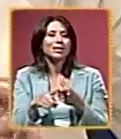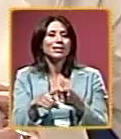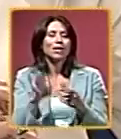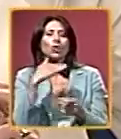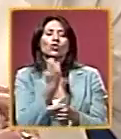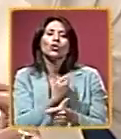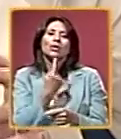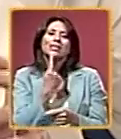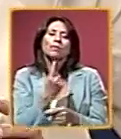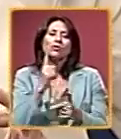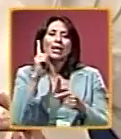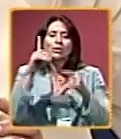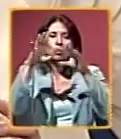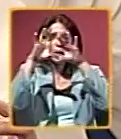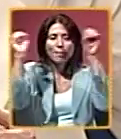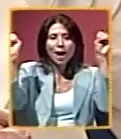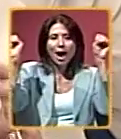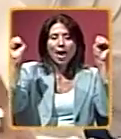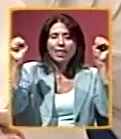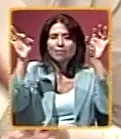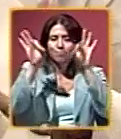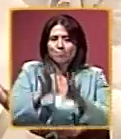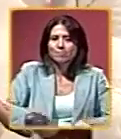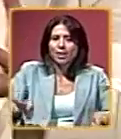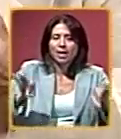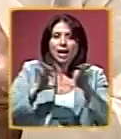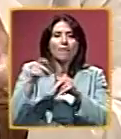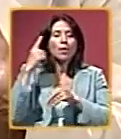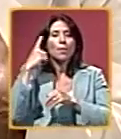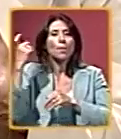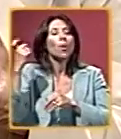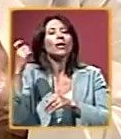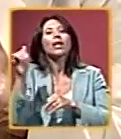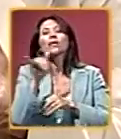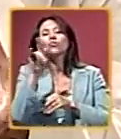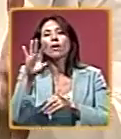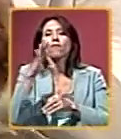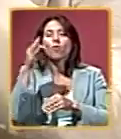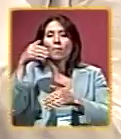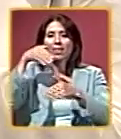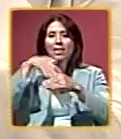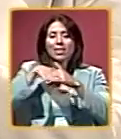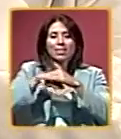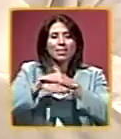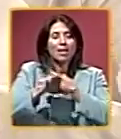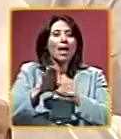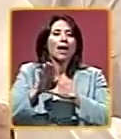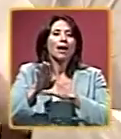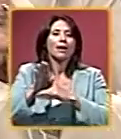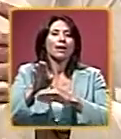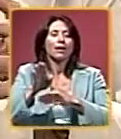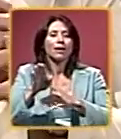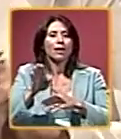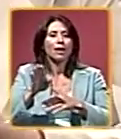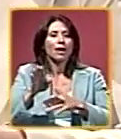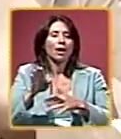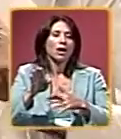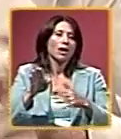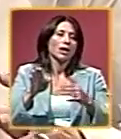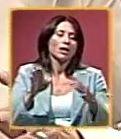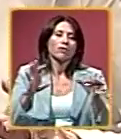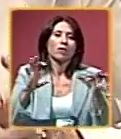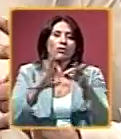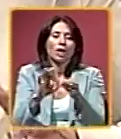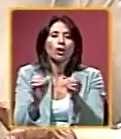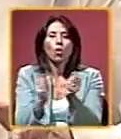una embajada clave porque es la entrada al hemisferio para nuestro país, con muchos países y con